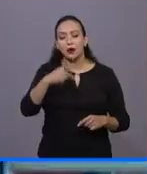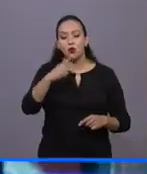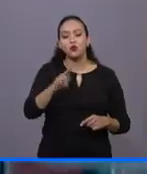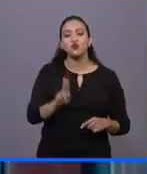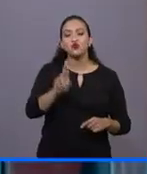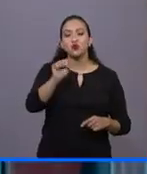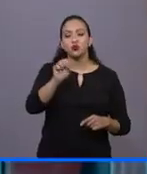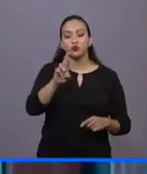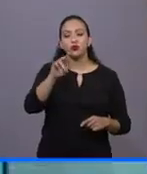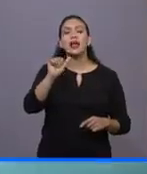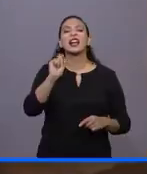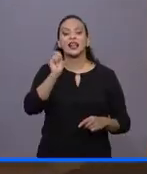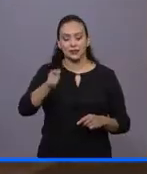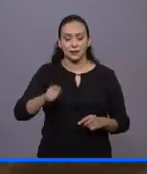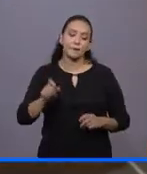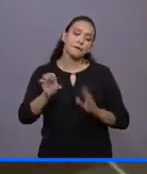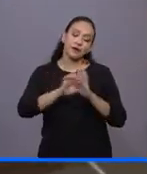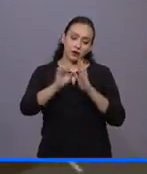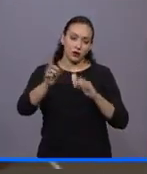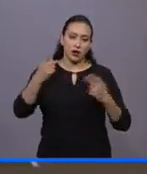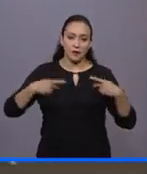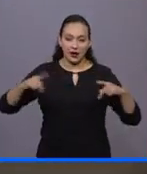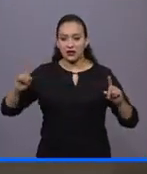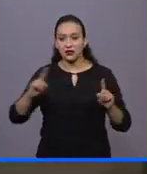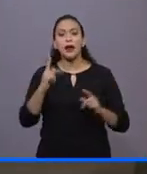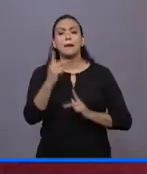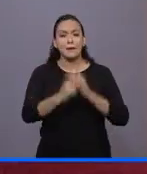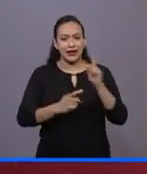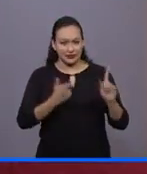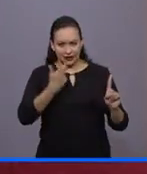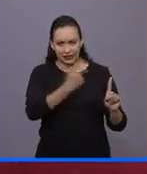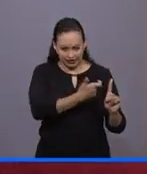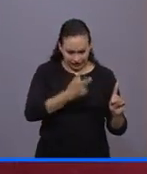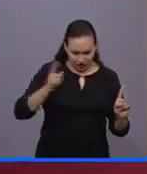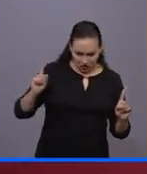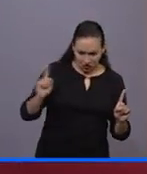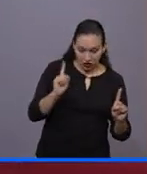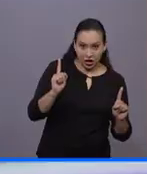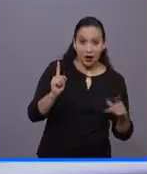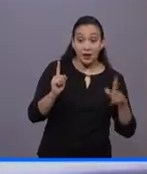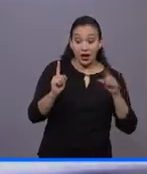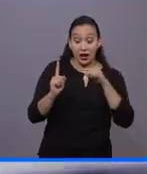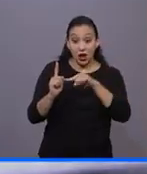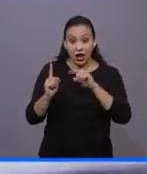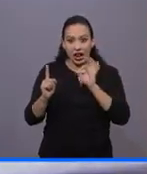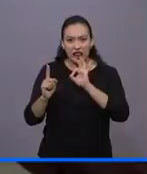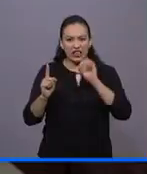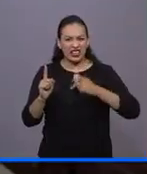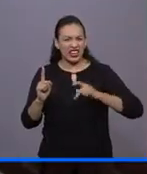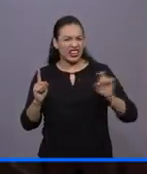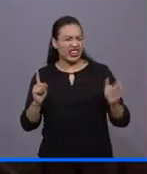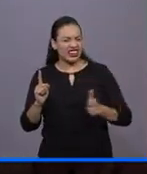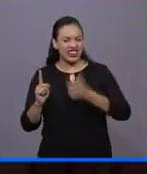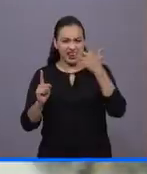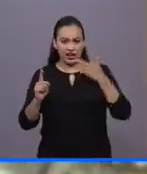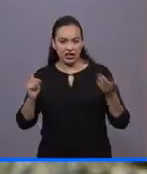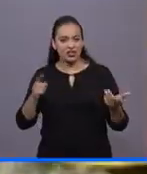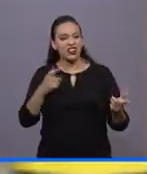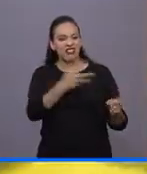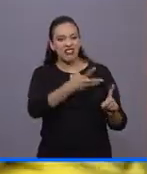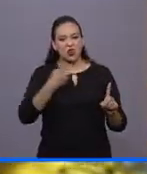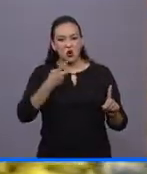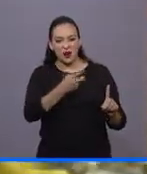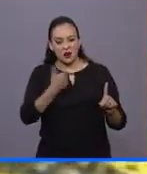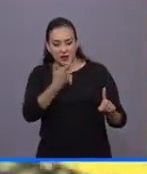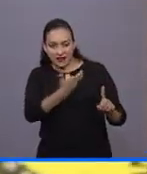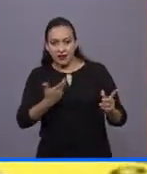una persona obtiene en provecho propio y de forma abusiva un interés excesivo derivado de un préstamo. Sin embargo, el hecho